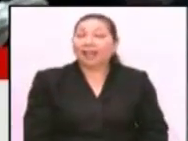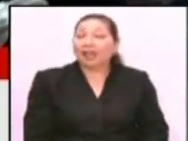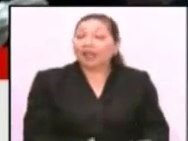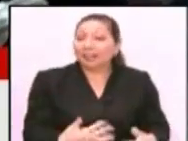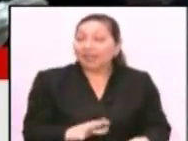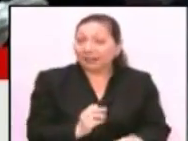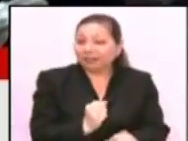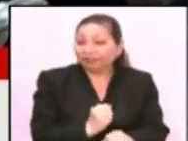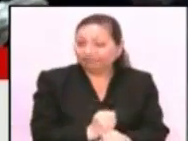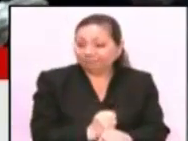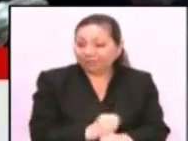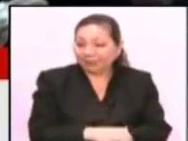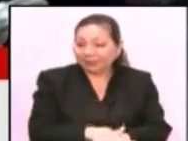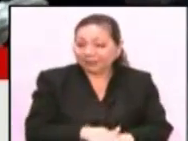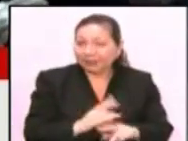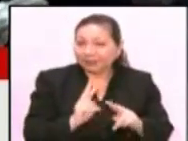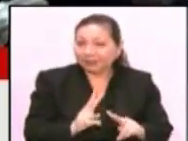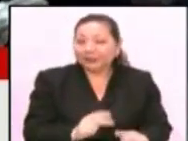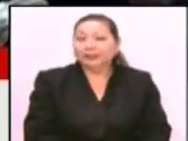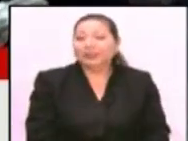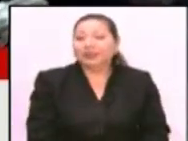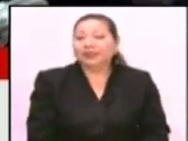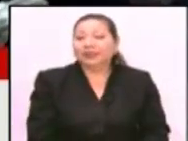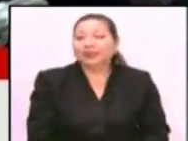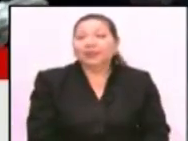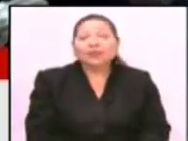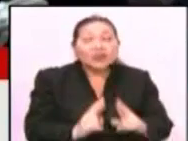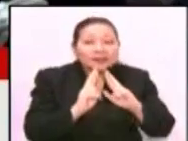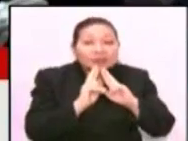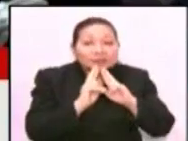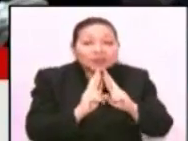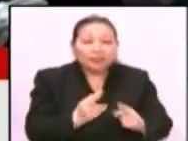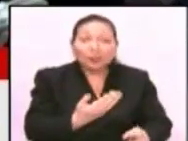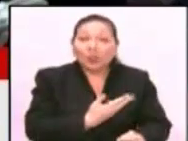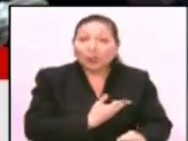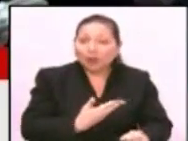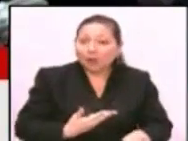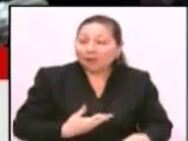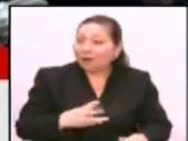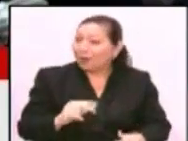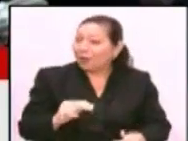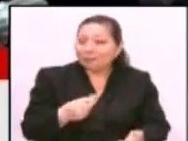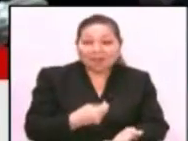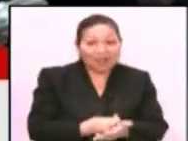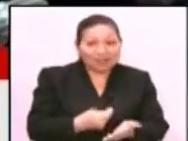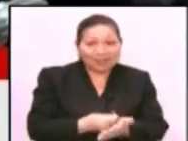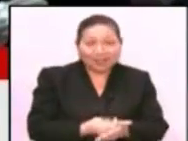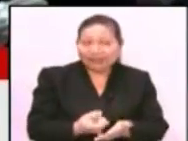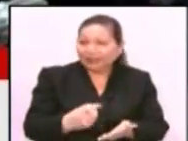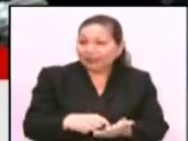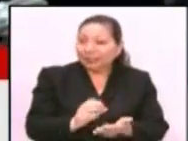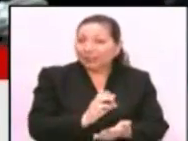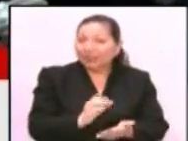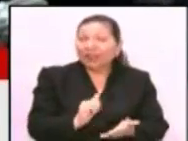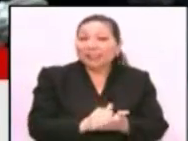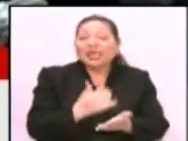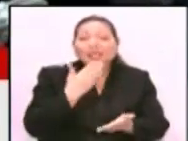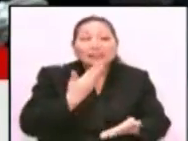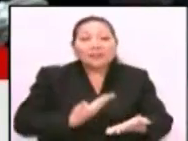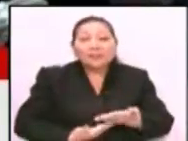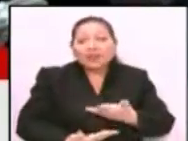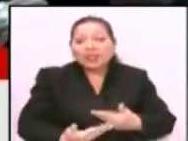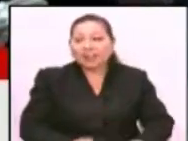que se verifiquen los resultados, el gobierno ya no le va a pagar a quien implementó, sino a quien